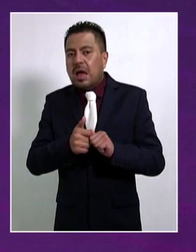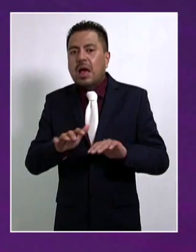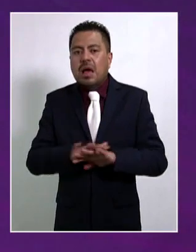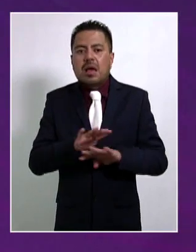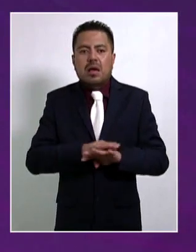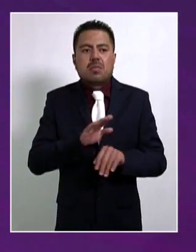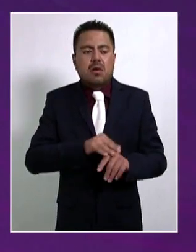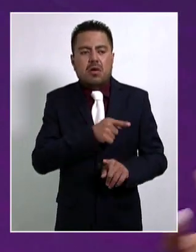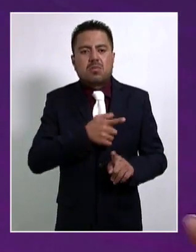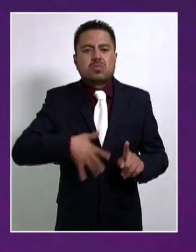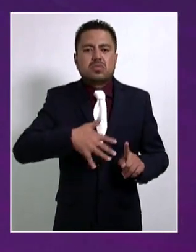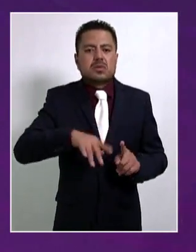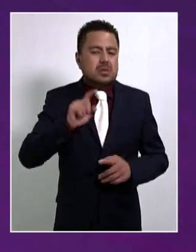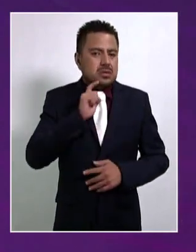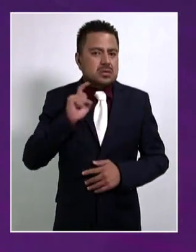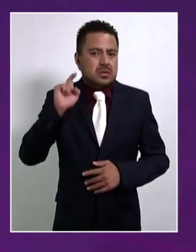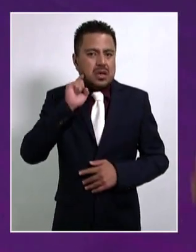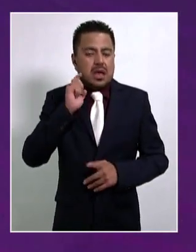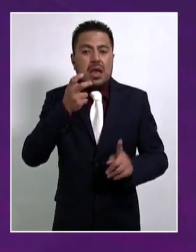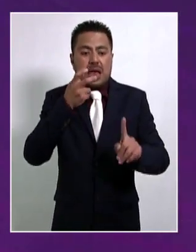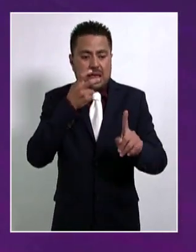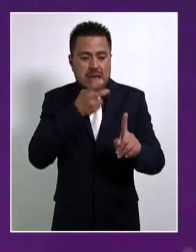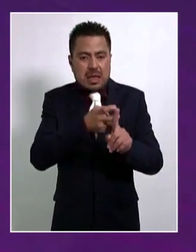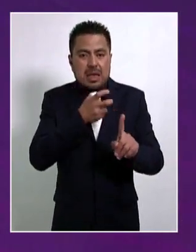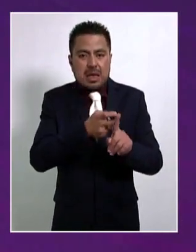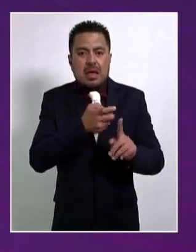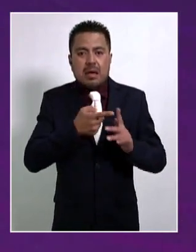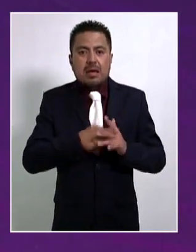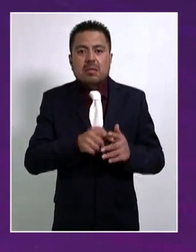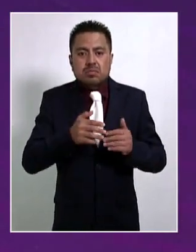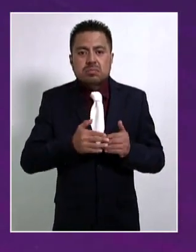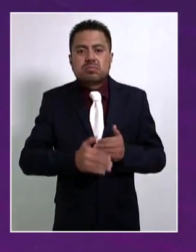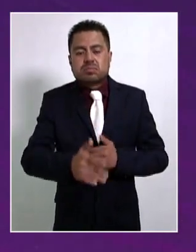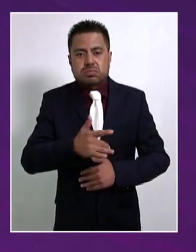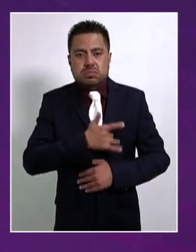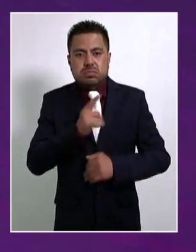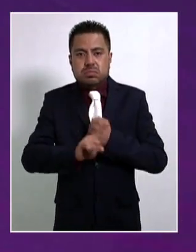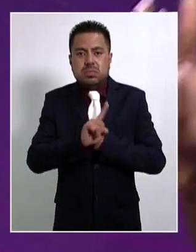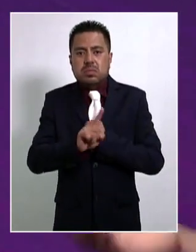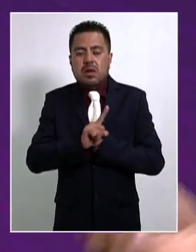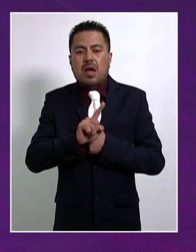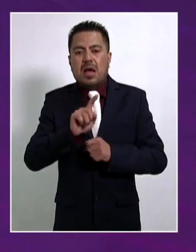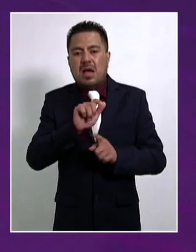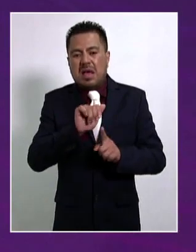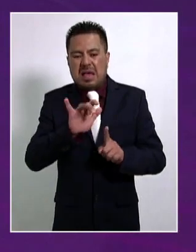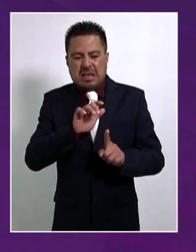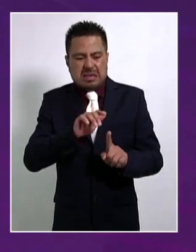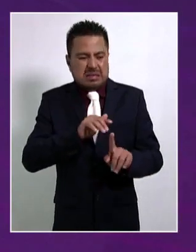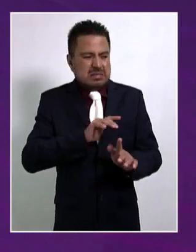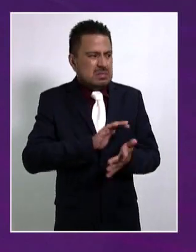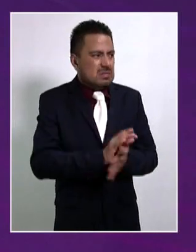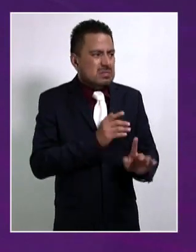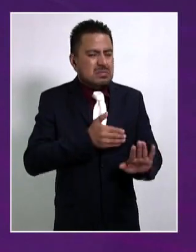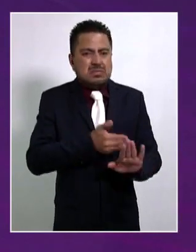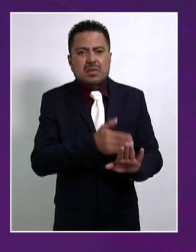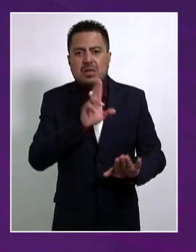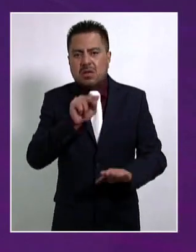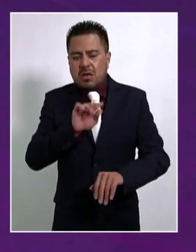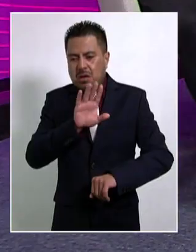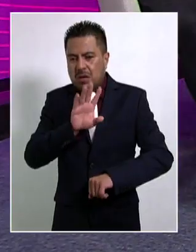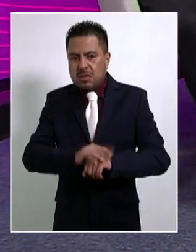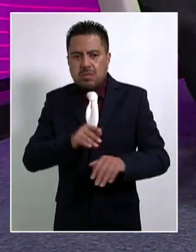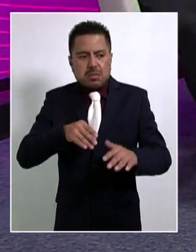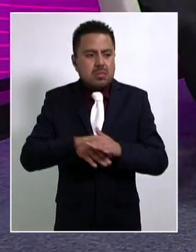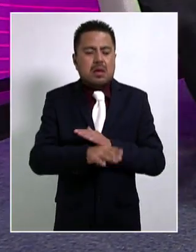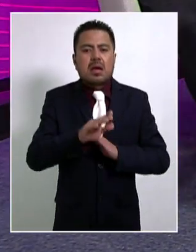busca sexo, ¿no? Y entonces, de ahí, pues obviamente bajo ese prejuicio te acoso, no te doy permiso de entrar a un baño de